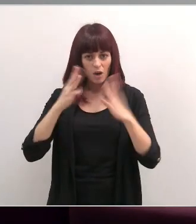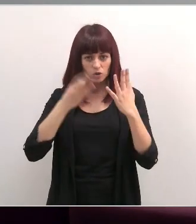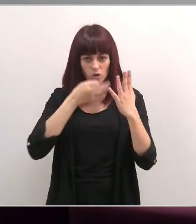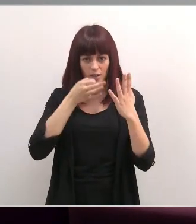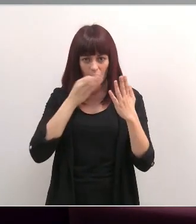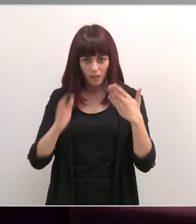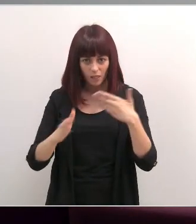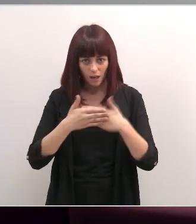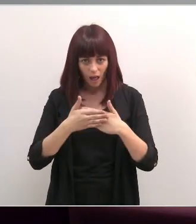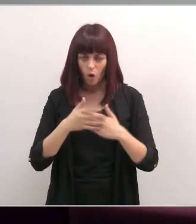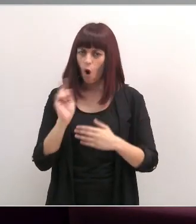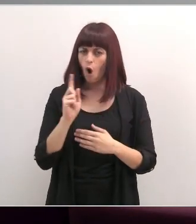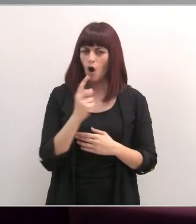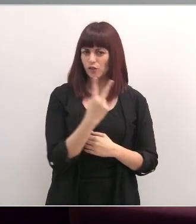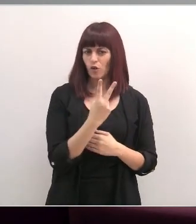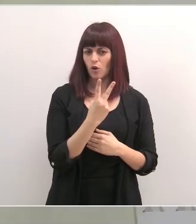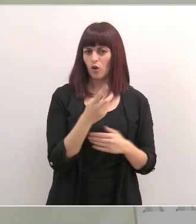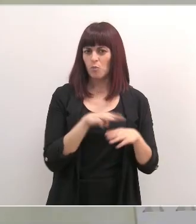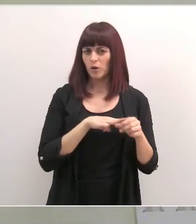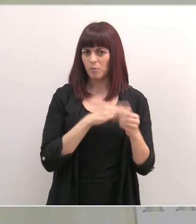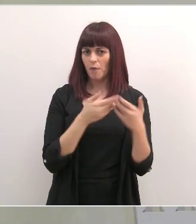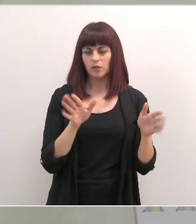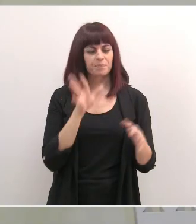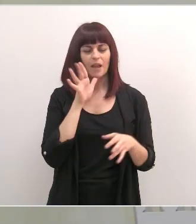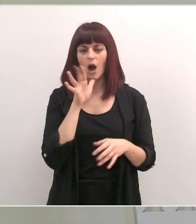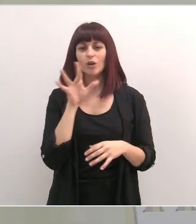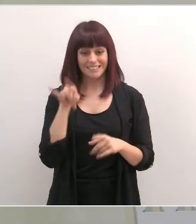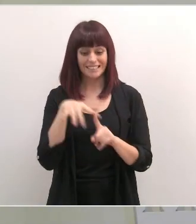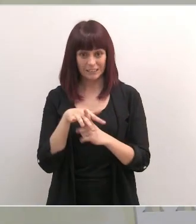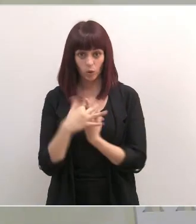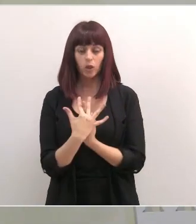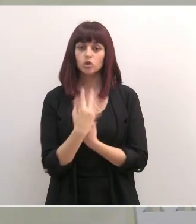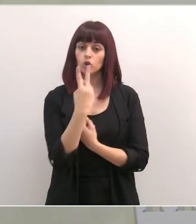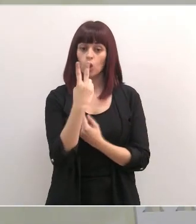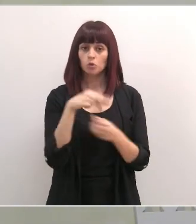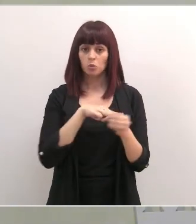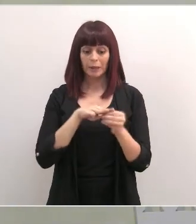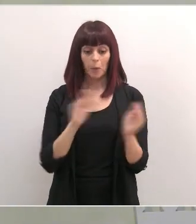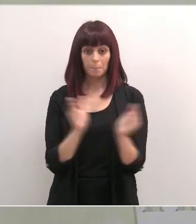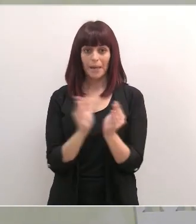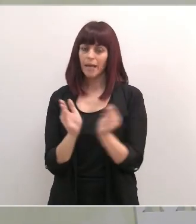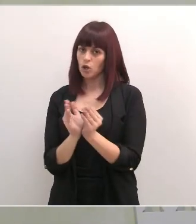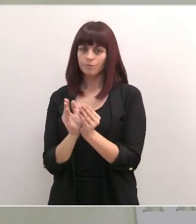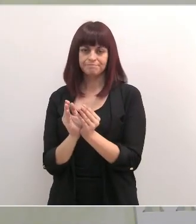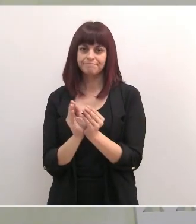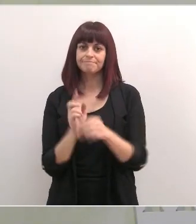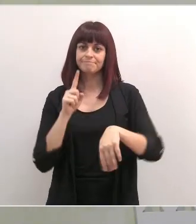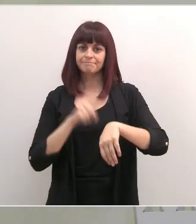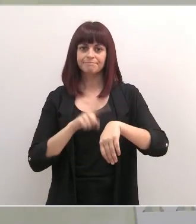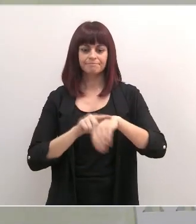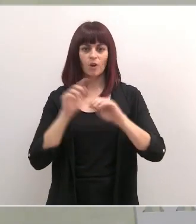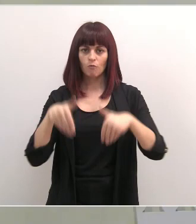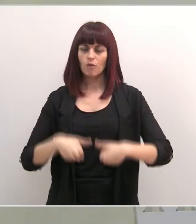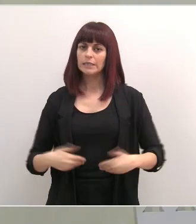comercios, o en estos otros municipios no. Yo creo que ahora mismo sí. Yo creo que en esta situación son 2 municipios pequeños. Yo creo que ahora mismo tenemos